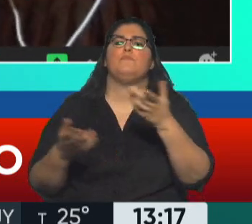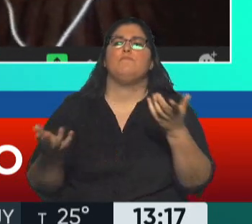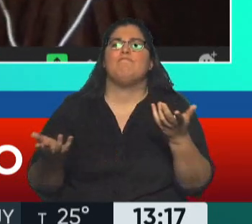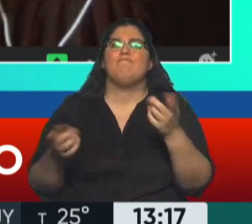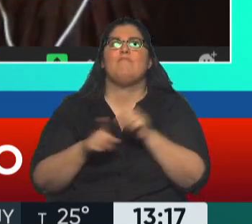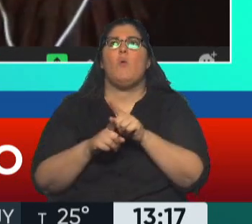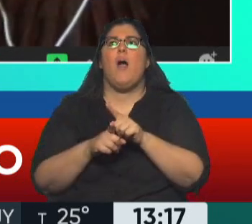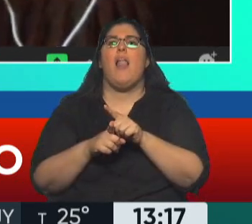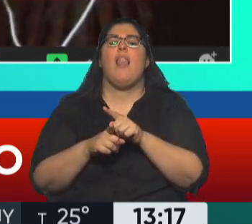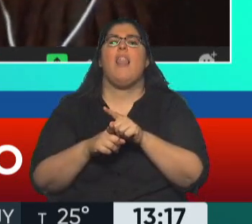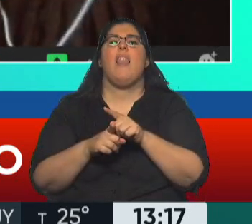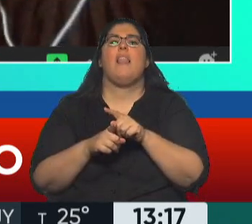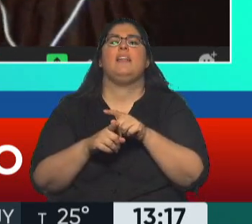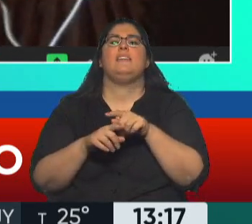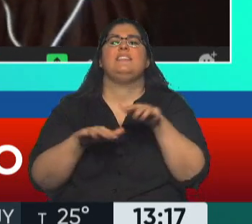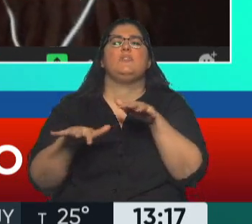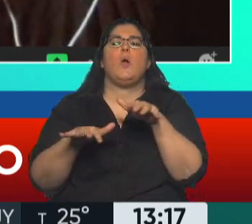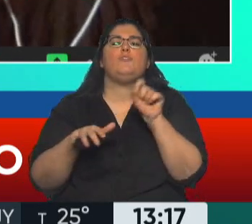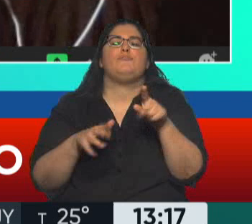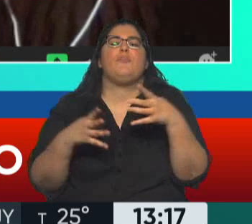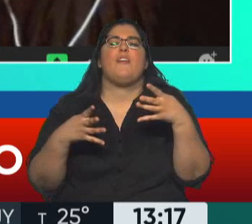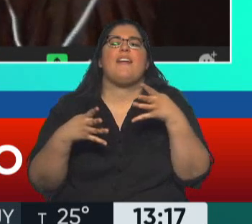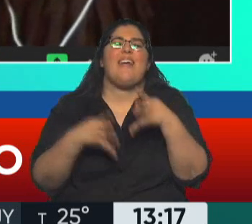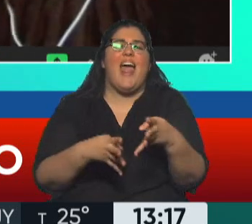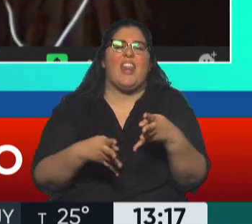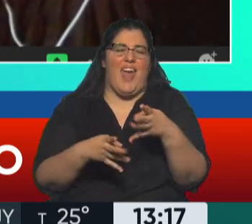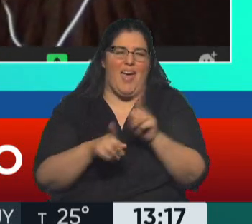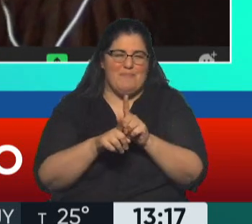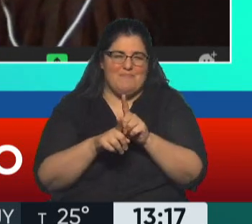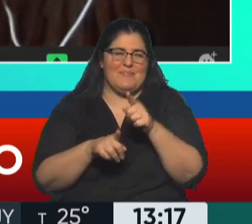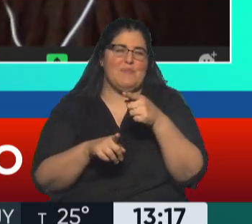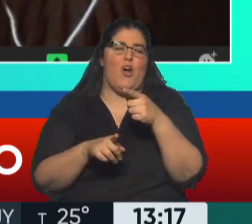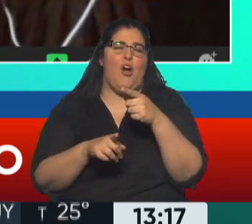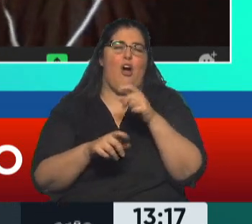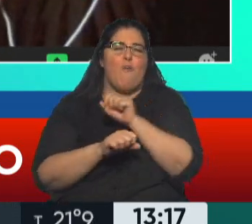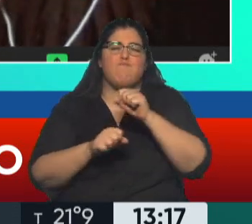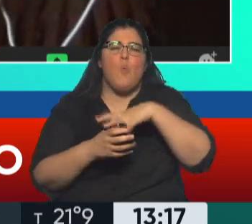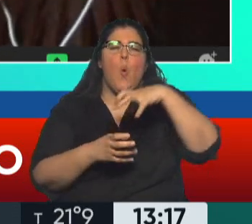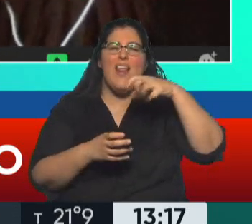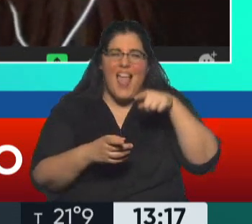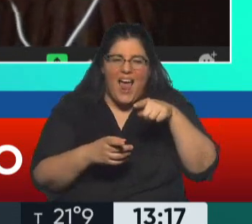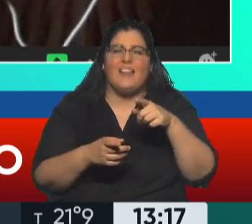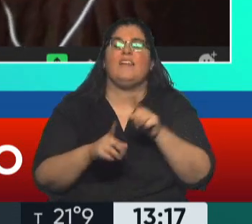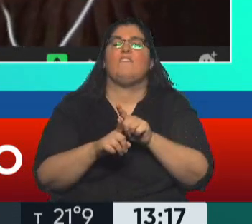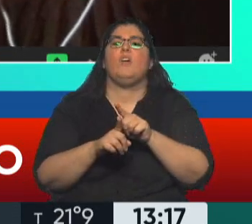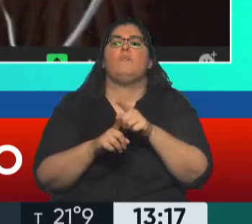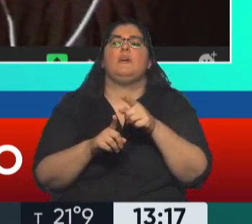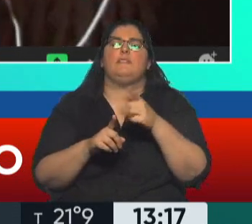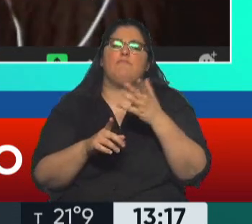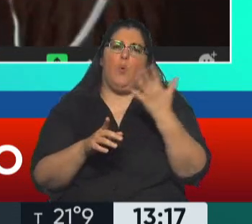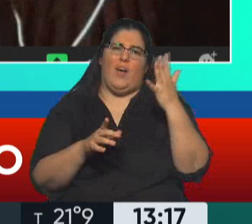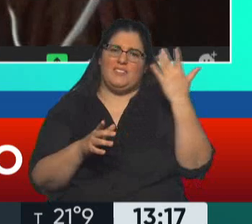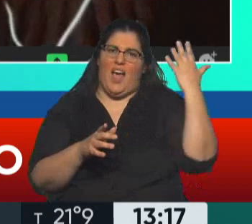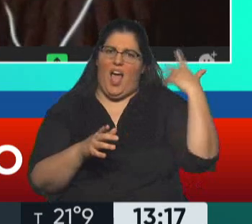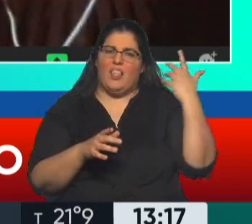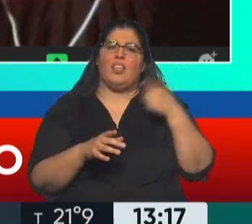el escenario de guerra nuclear en este momento, y ya hace bastante,